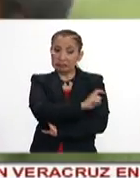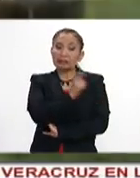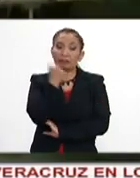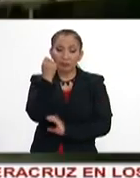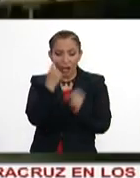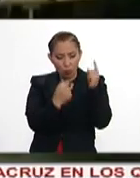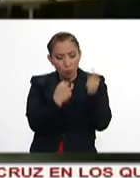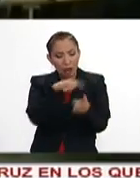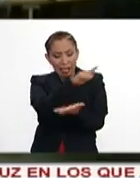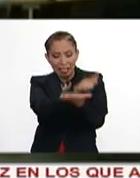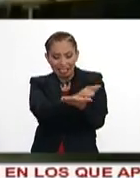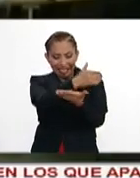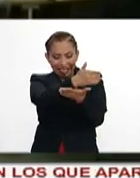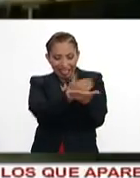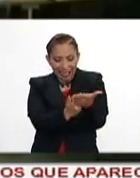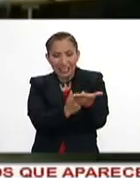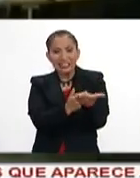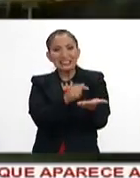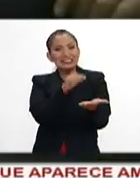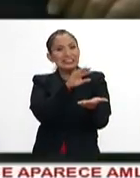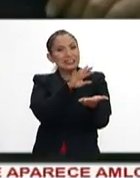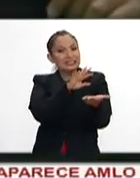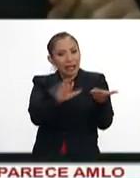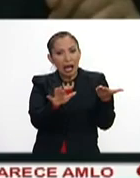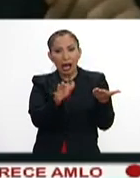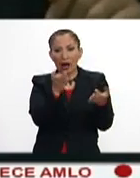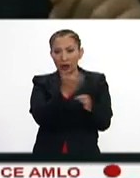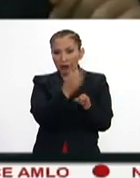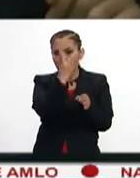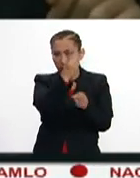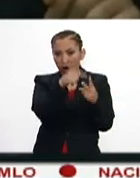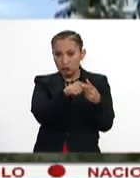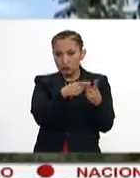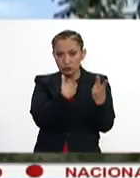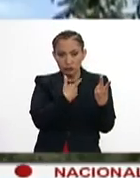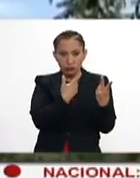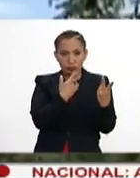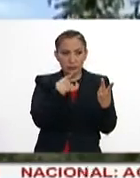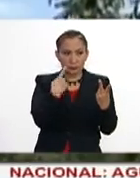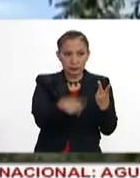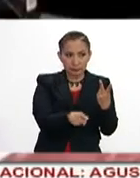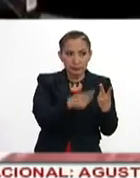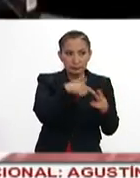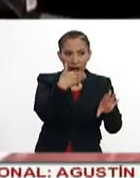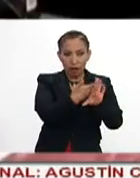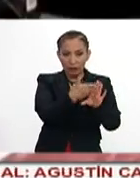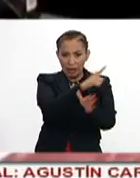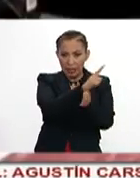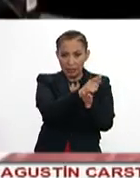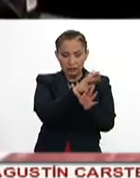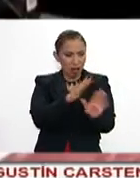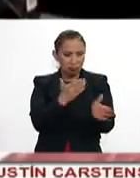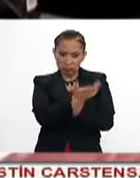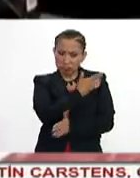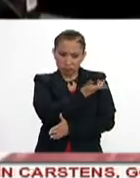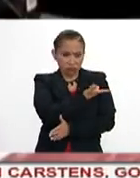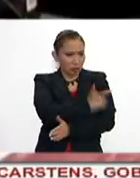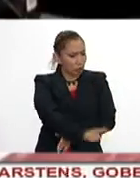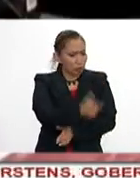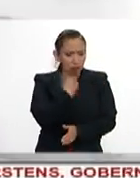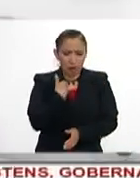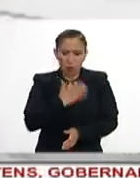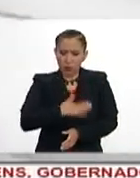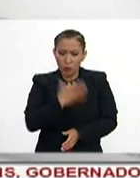ciertas disposiciones que ya ahorita hay 2 demandas contra esta ley, y